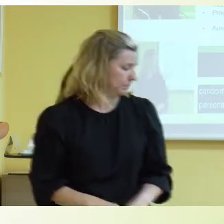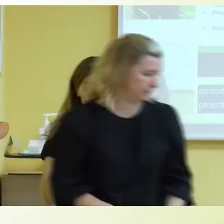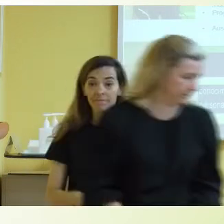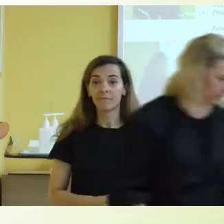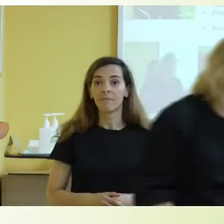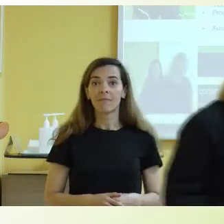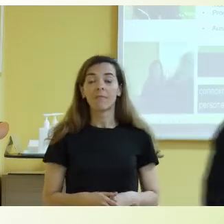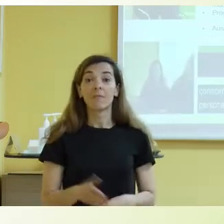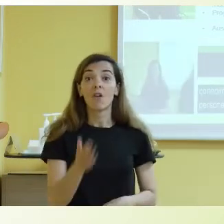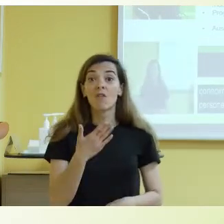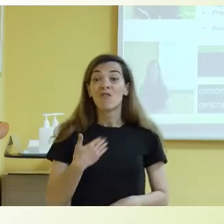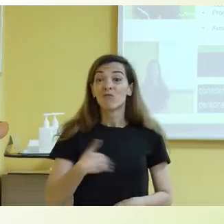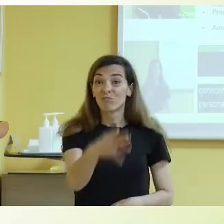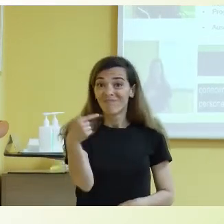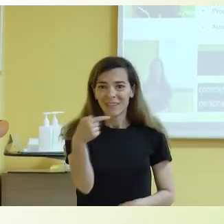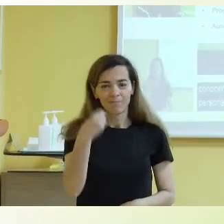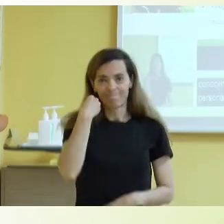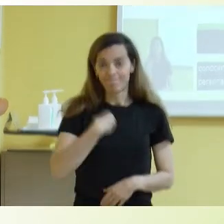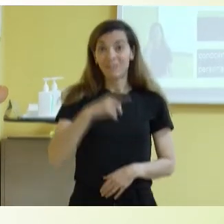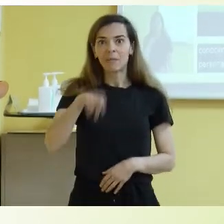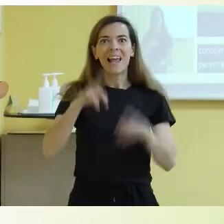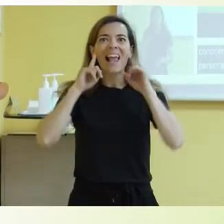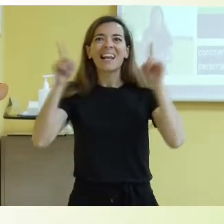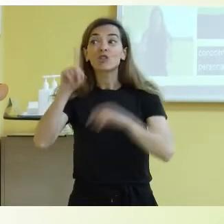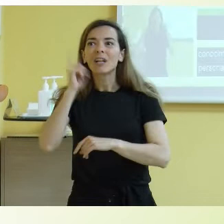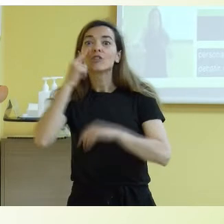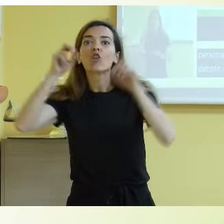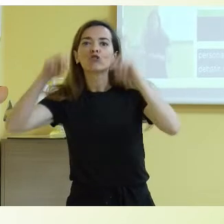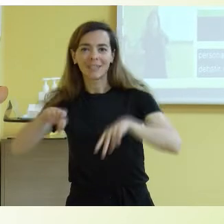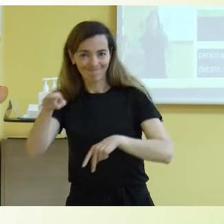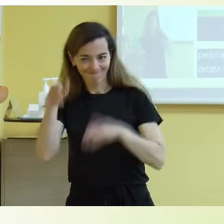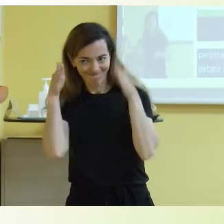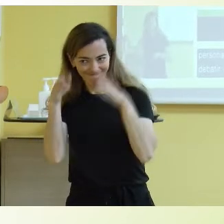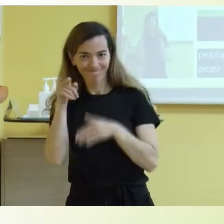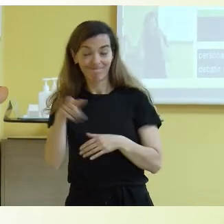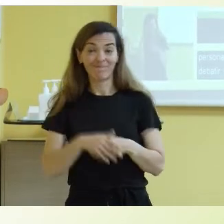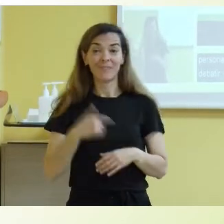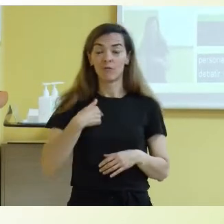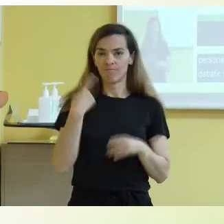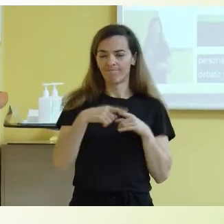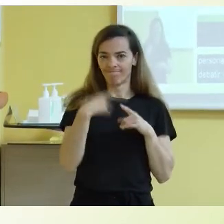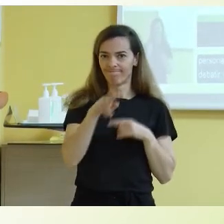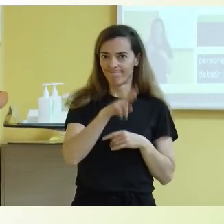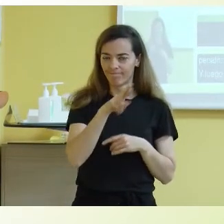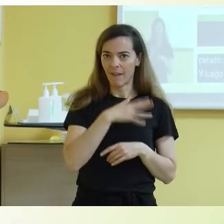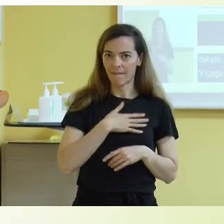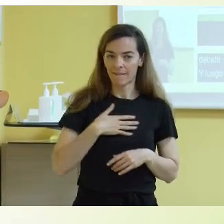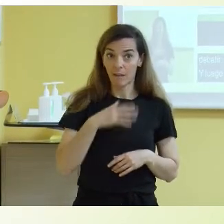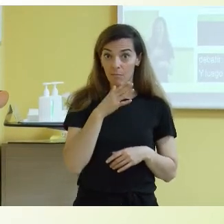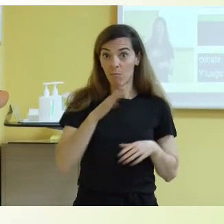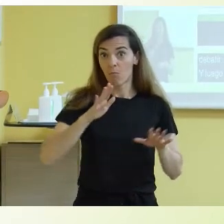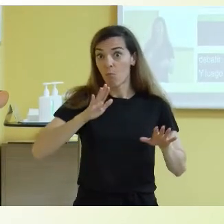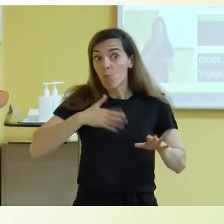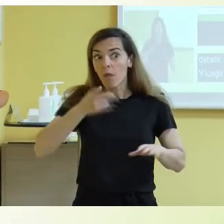mismo. Y luego el tema de los casos sin diagnóstico. Y ahí sí quería insistiros en algo, porque probablemente es algo que